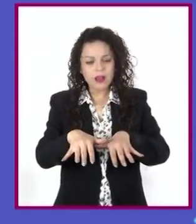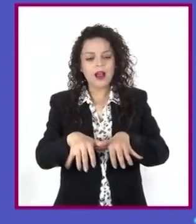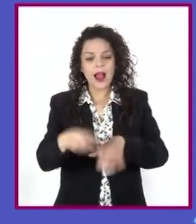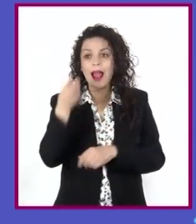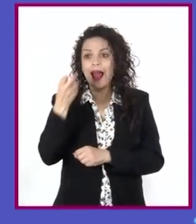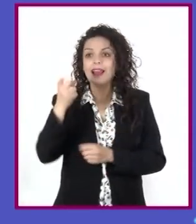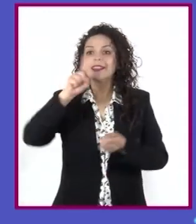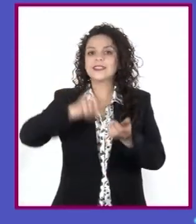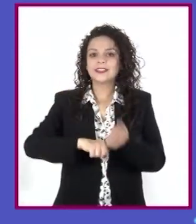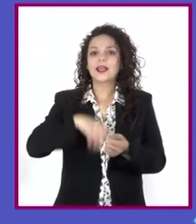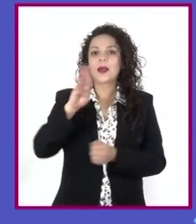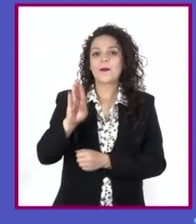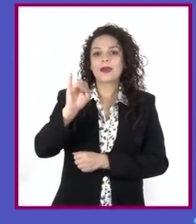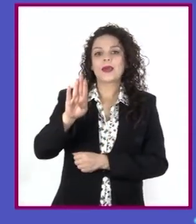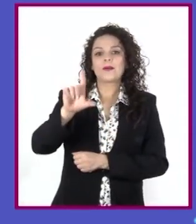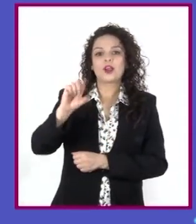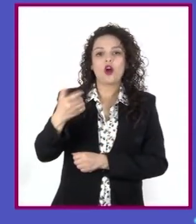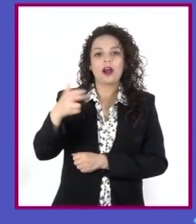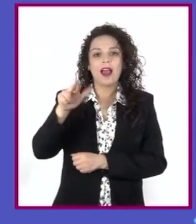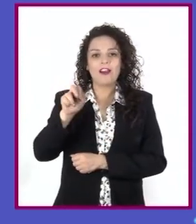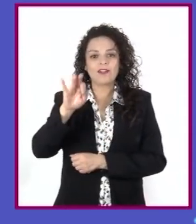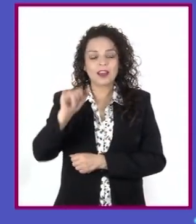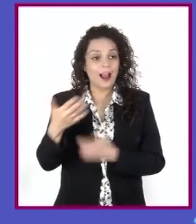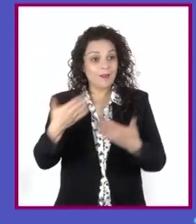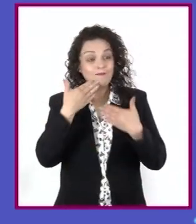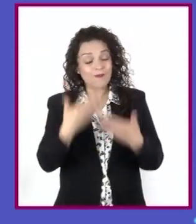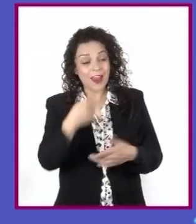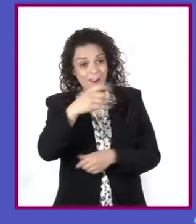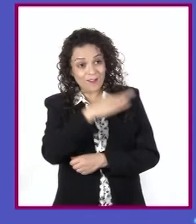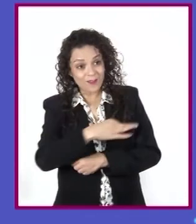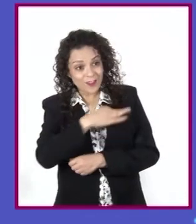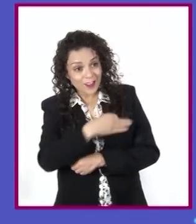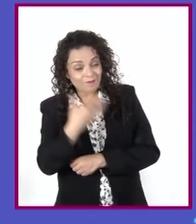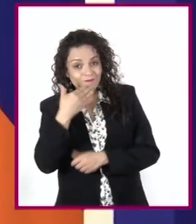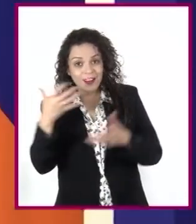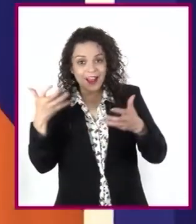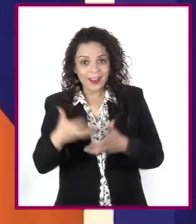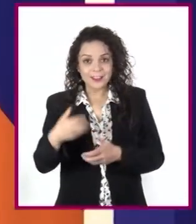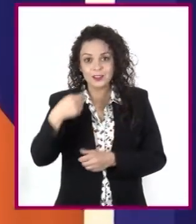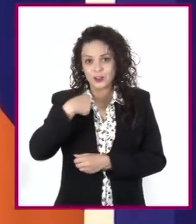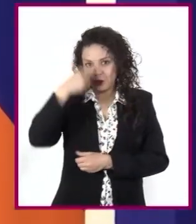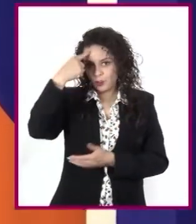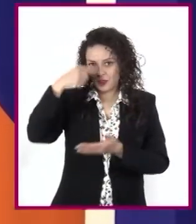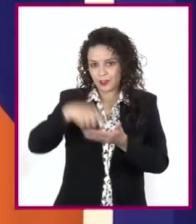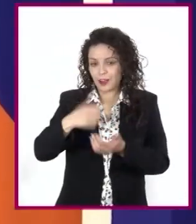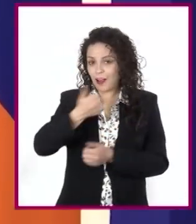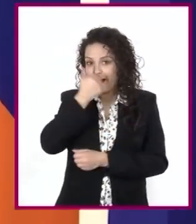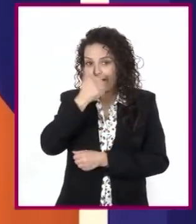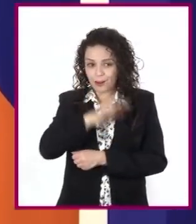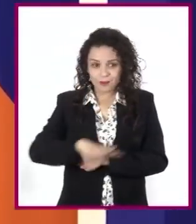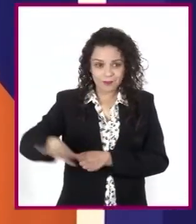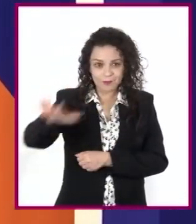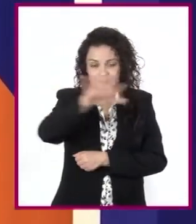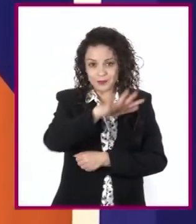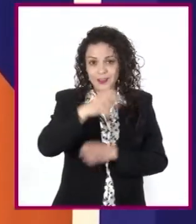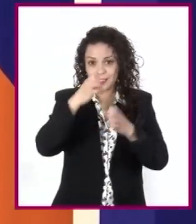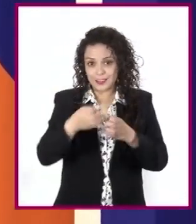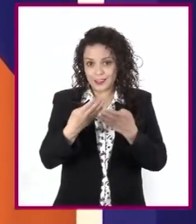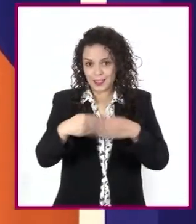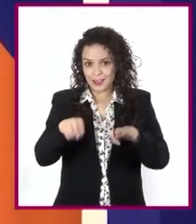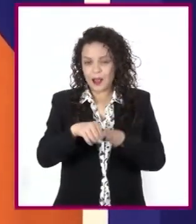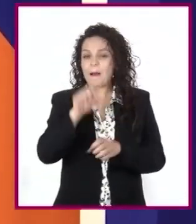bibliográfica. Muchas felicidades, lo hiciste muy bien. Y estoy segura de que las y los alumnos en casa